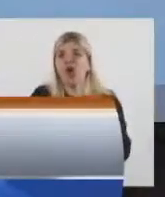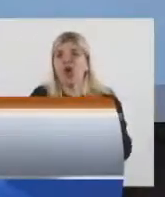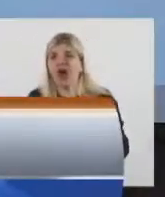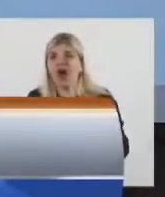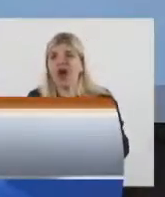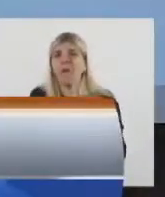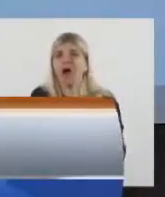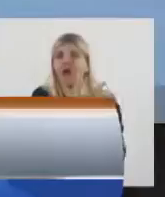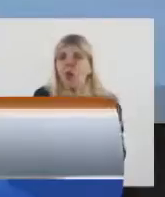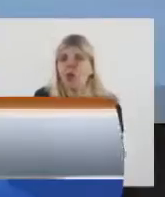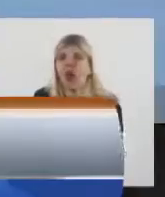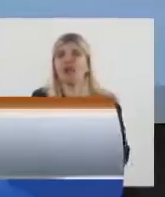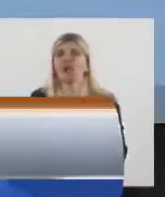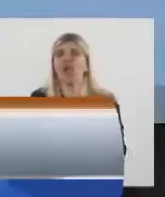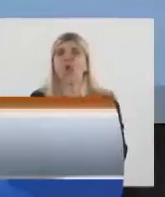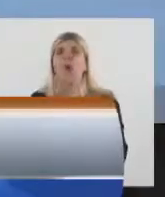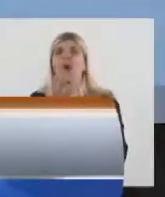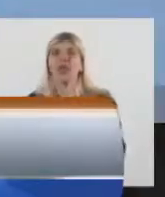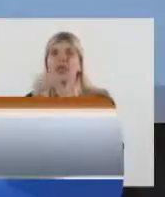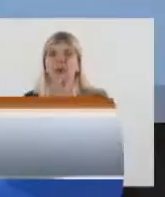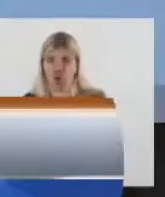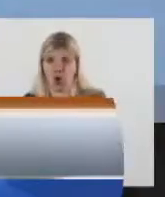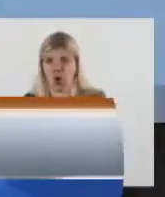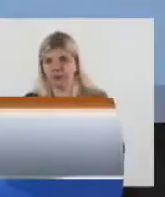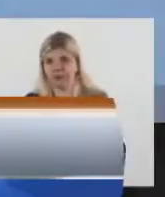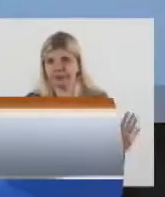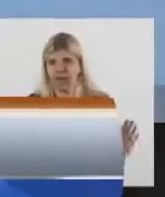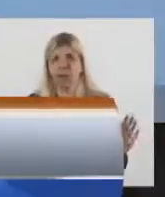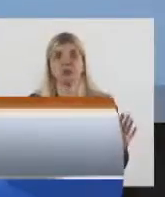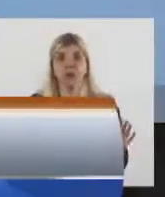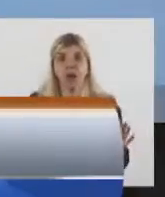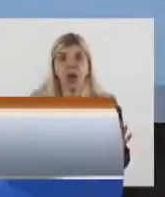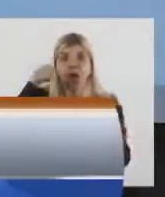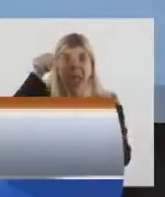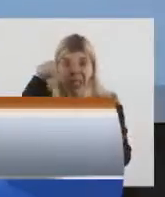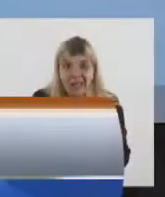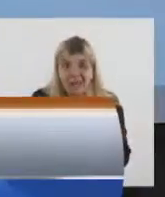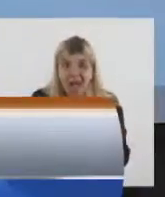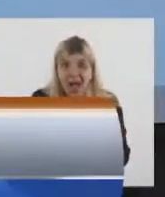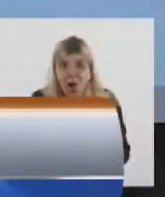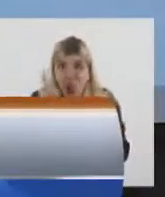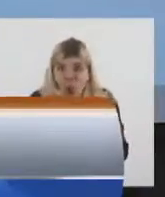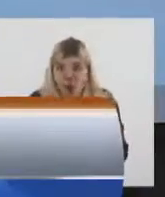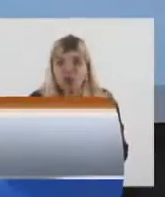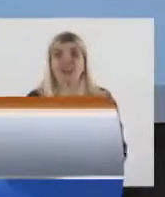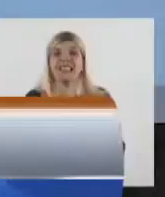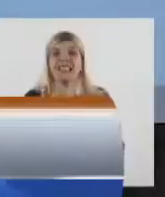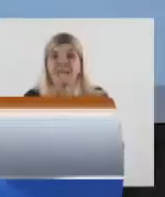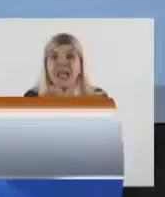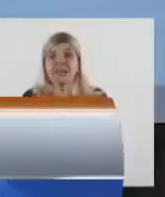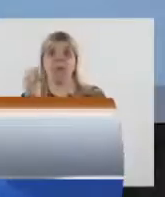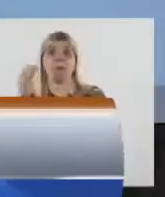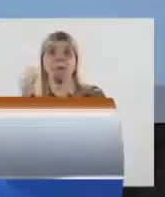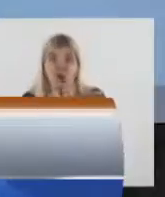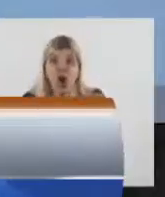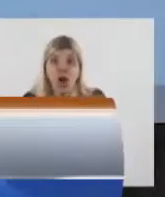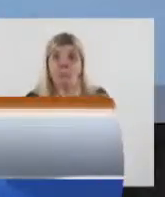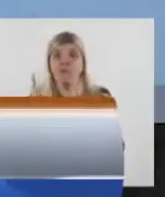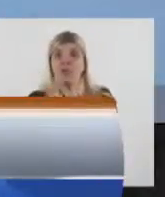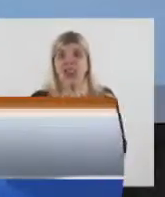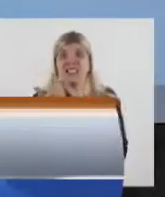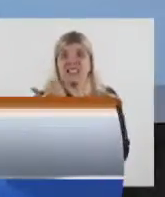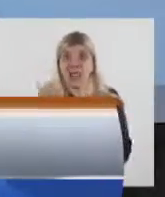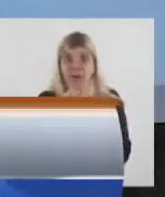suministramos 40 millones y esta sola va a ser 60 millones en el primer semestre con lo cual se dan cuenta que es un